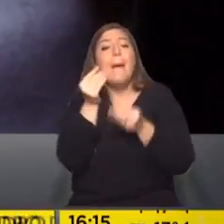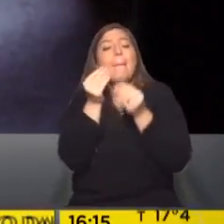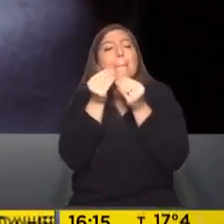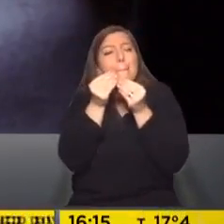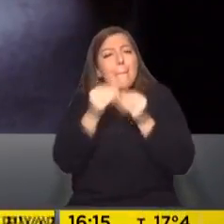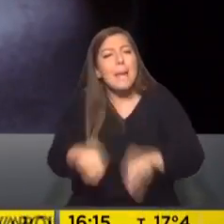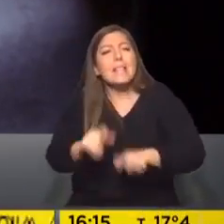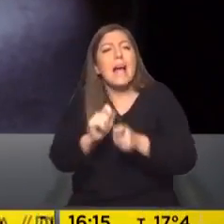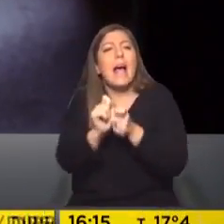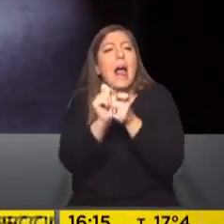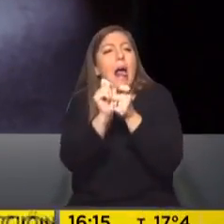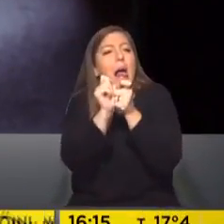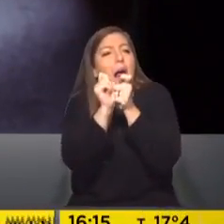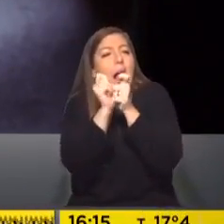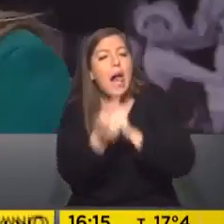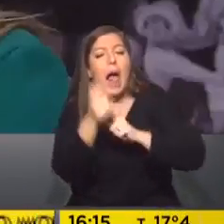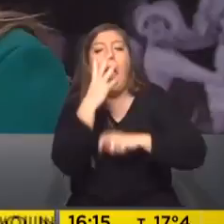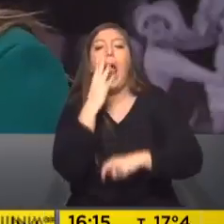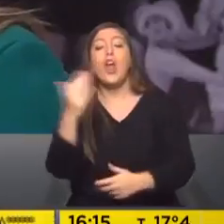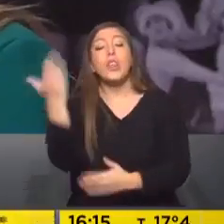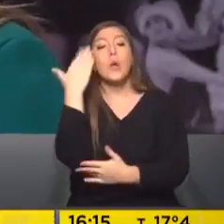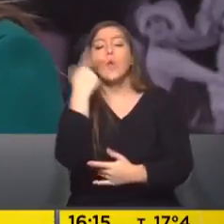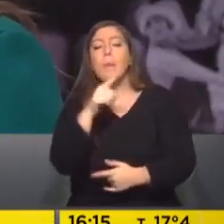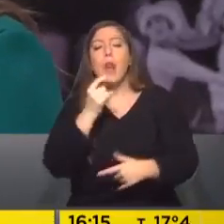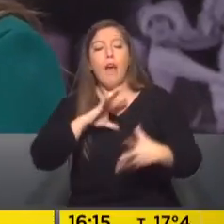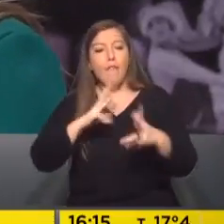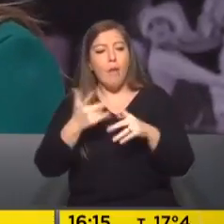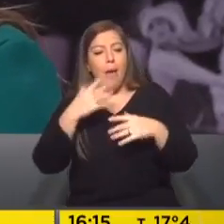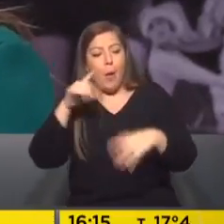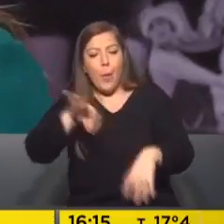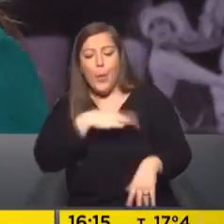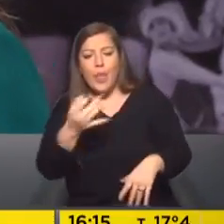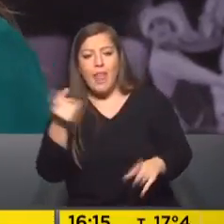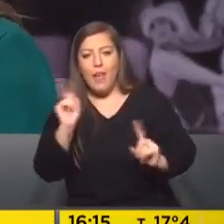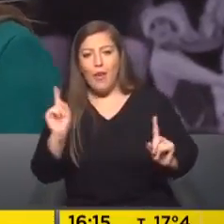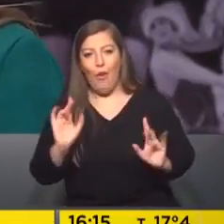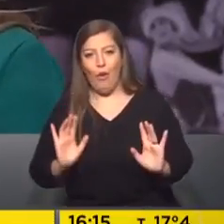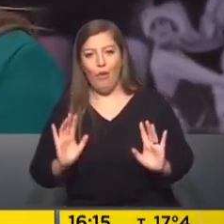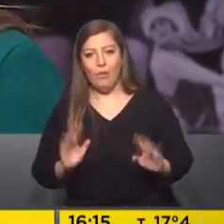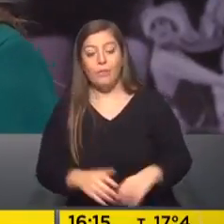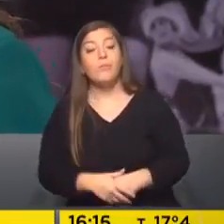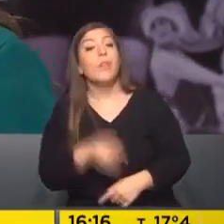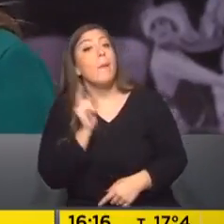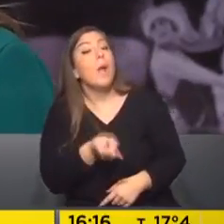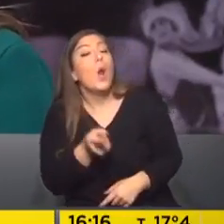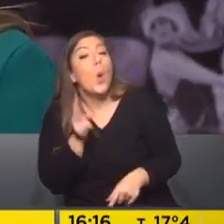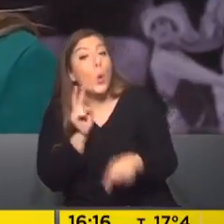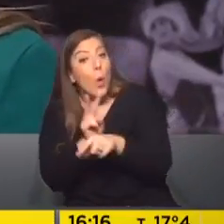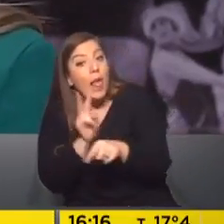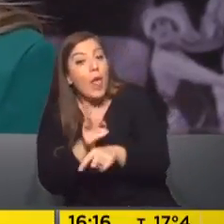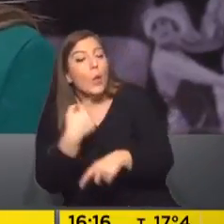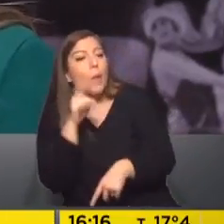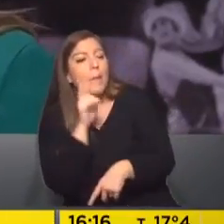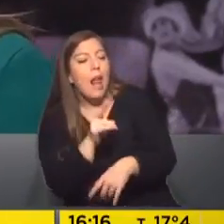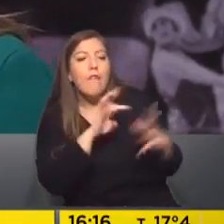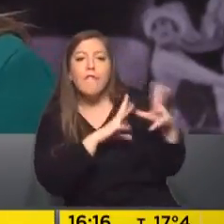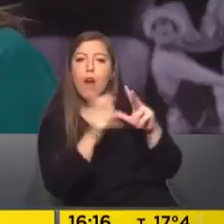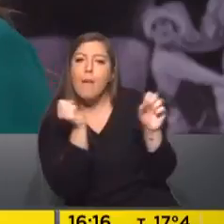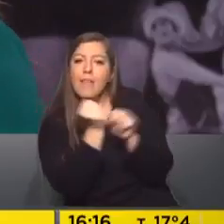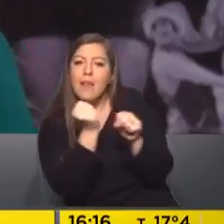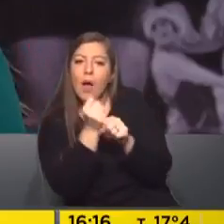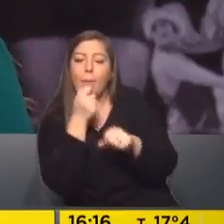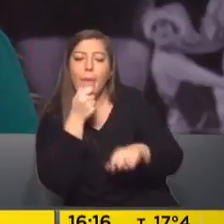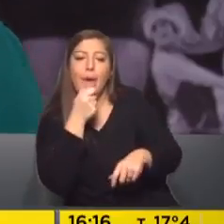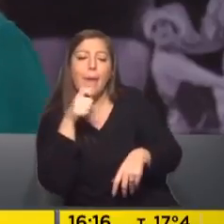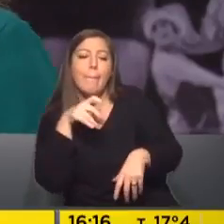poco en el discurso, pero no en los hechos. Y no, fíjate vos que incluso el tema del cuidado, cuando vos mirás las dinámicas, sobre todo en los